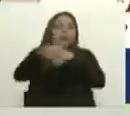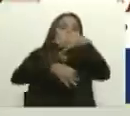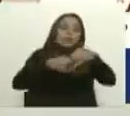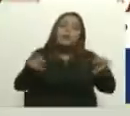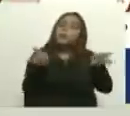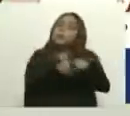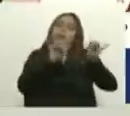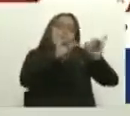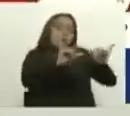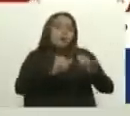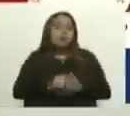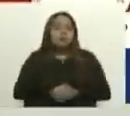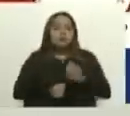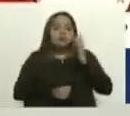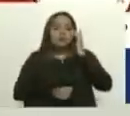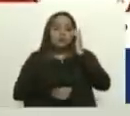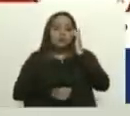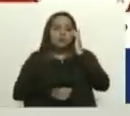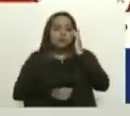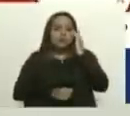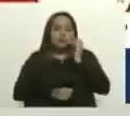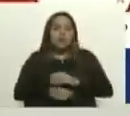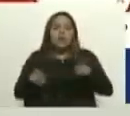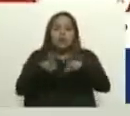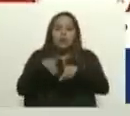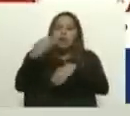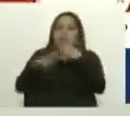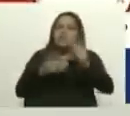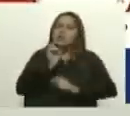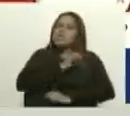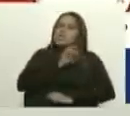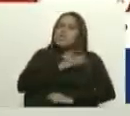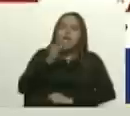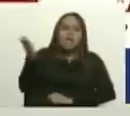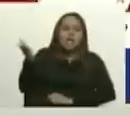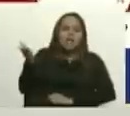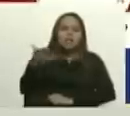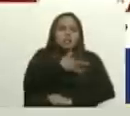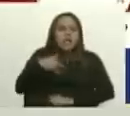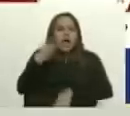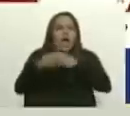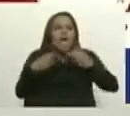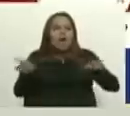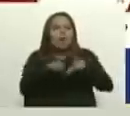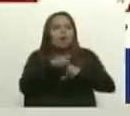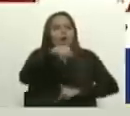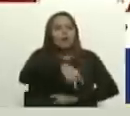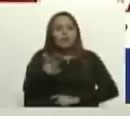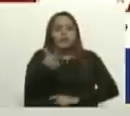Lo mismo que trataron de hacer en Chile, o que hicieron en Chile, lo trataron de hacer aquí en Venezuela.